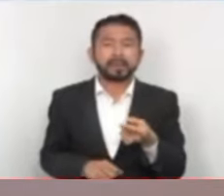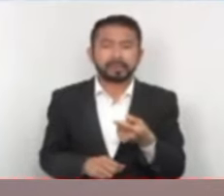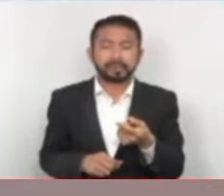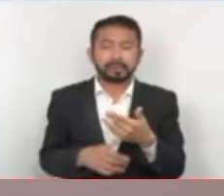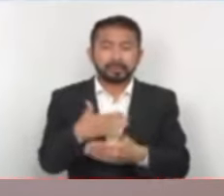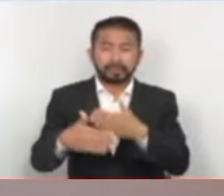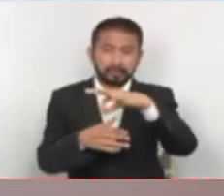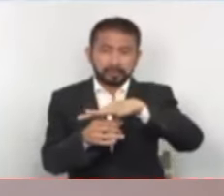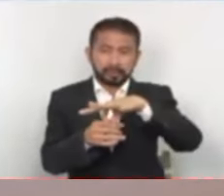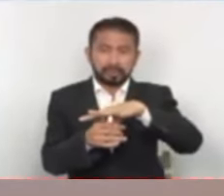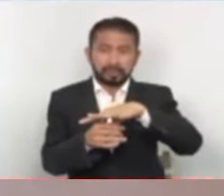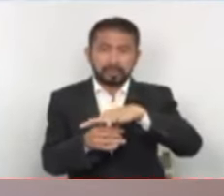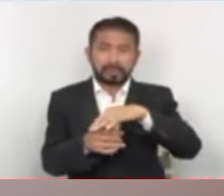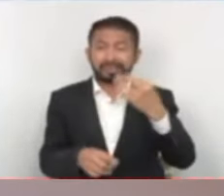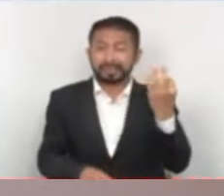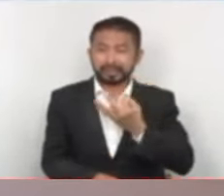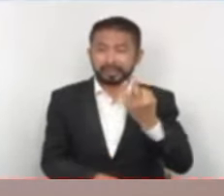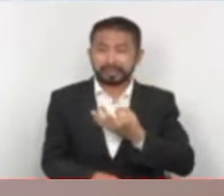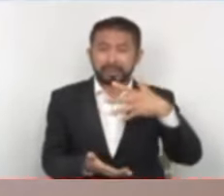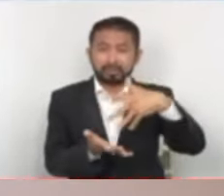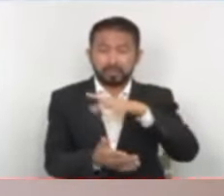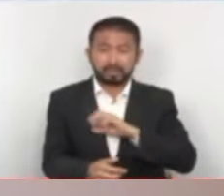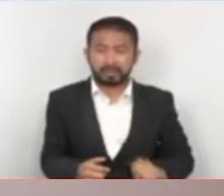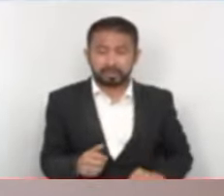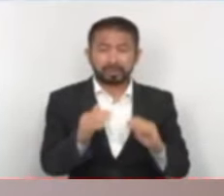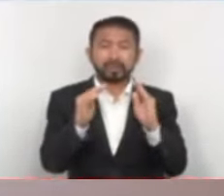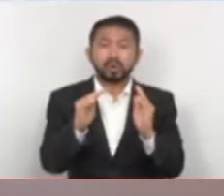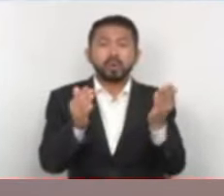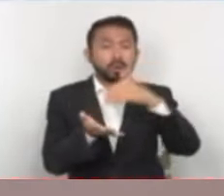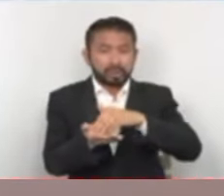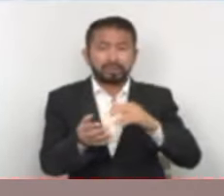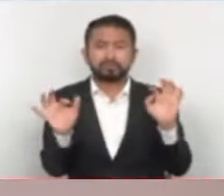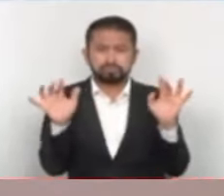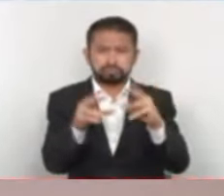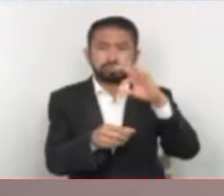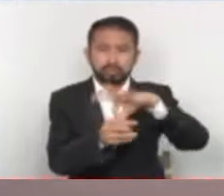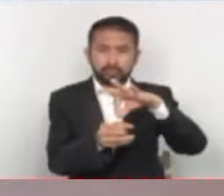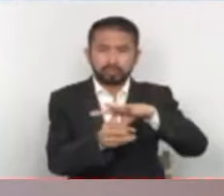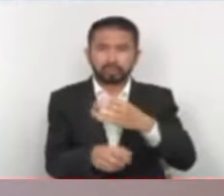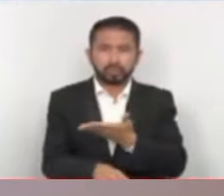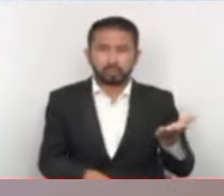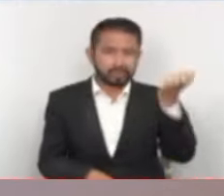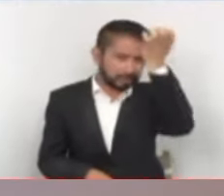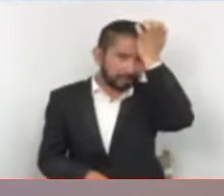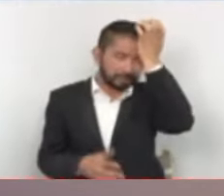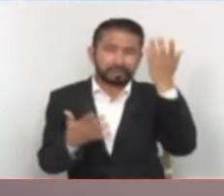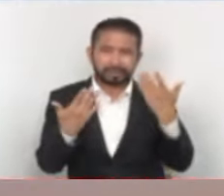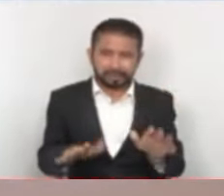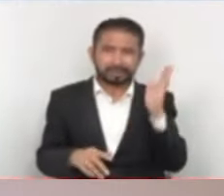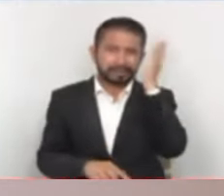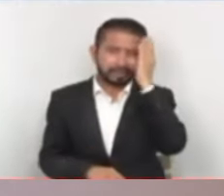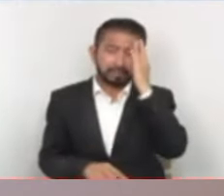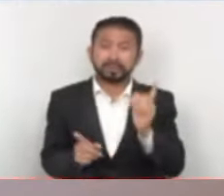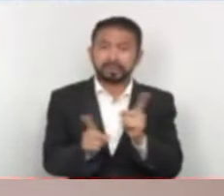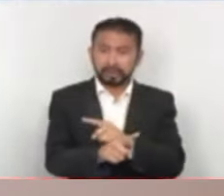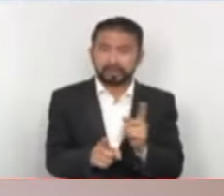elección, y se necesita que la diáspora nuevamente vuelva a participar. Claro, todos los errores que ya los identificamos hay que